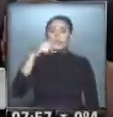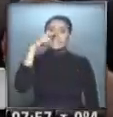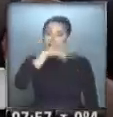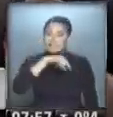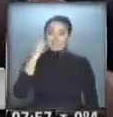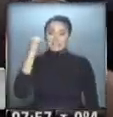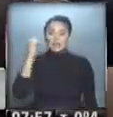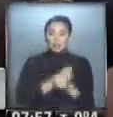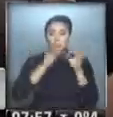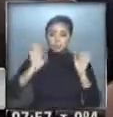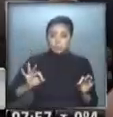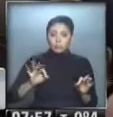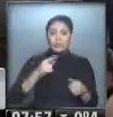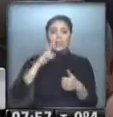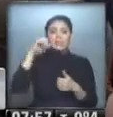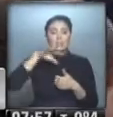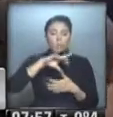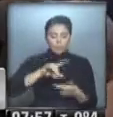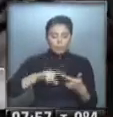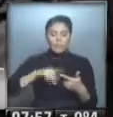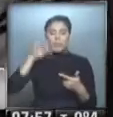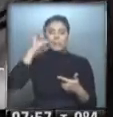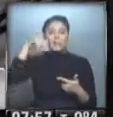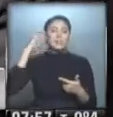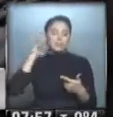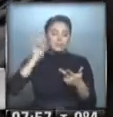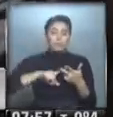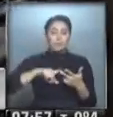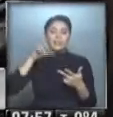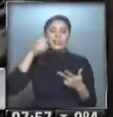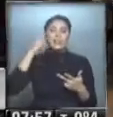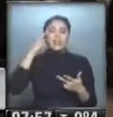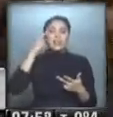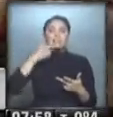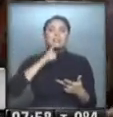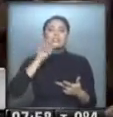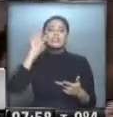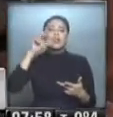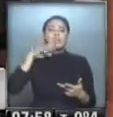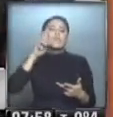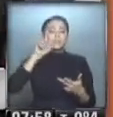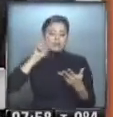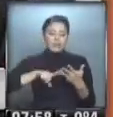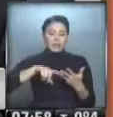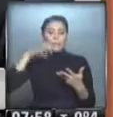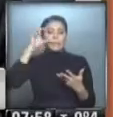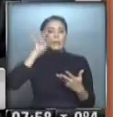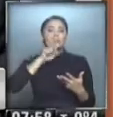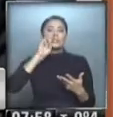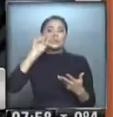confirmaron su asistencia insaurralde francisco de narváez margarita stolbizer gerónimo venegas y néstor pitrola